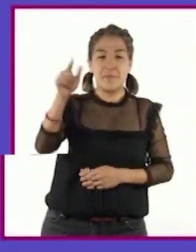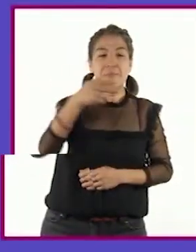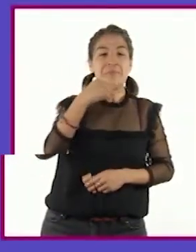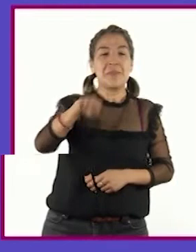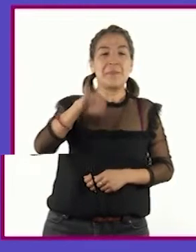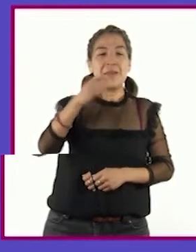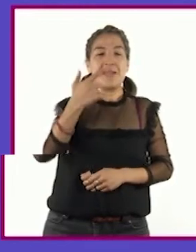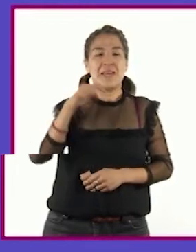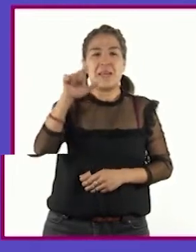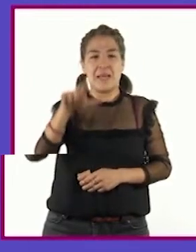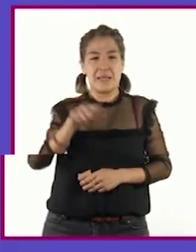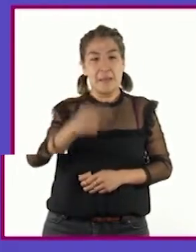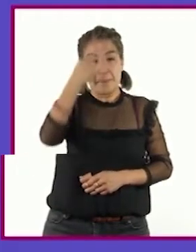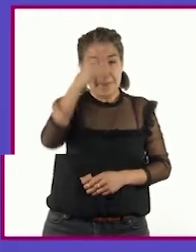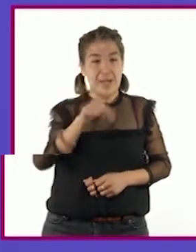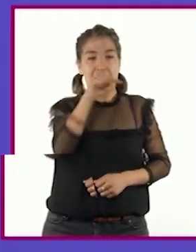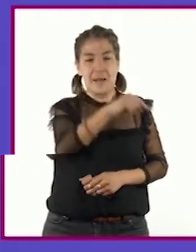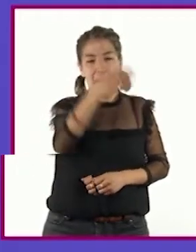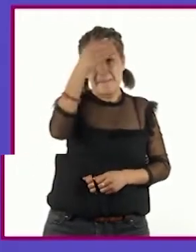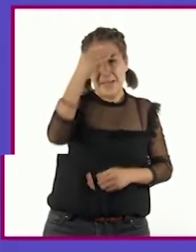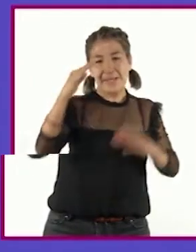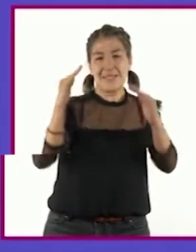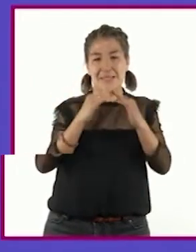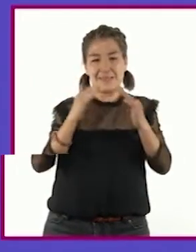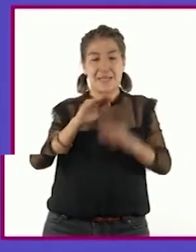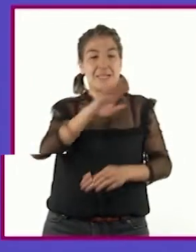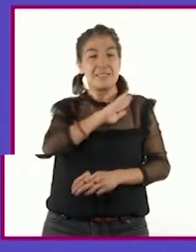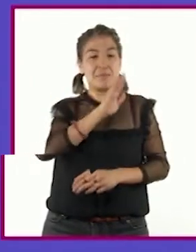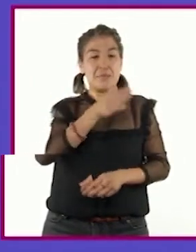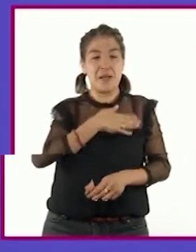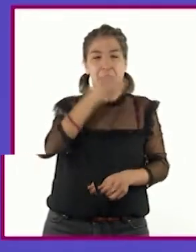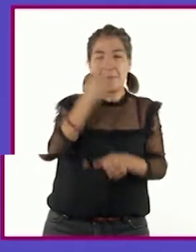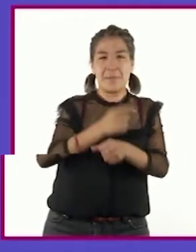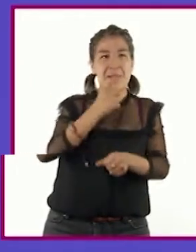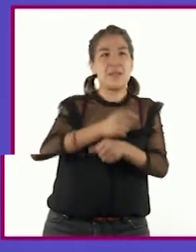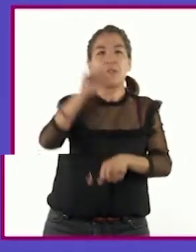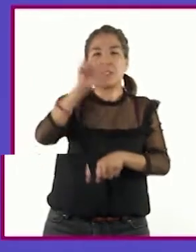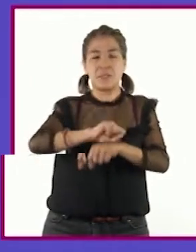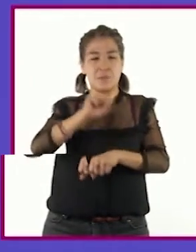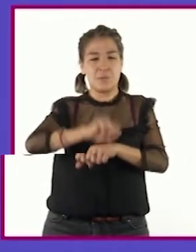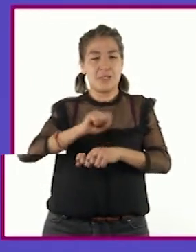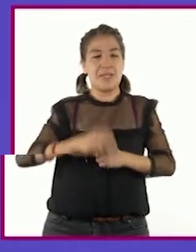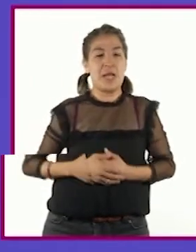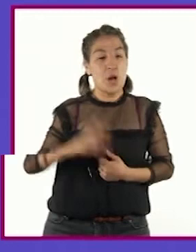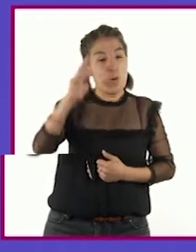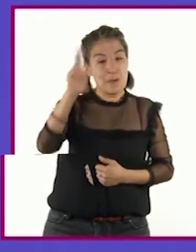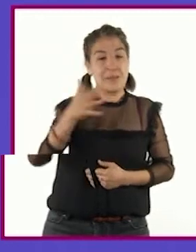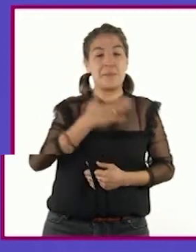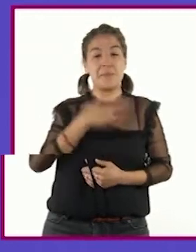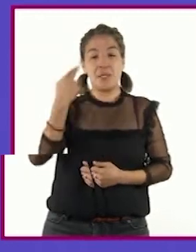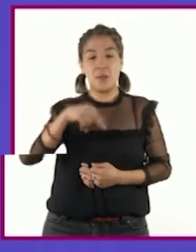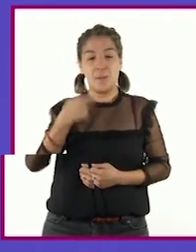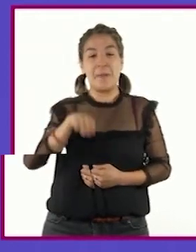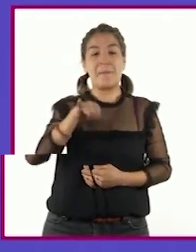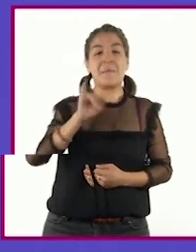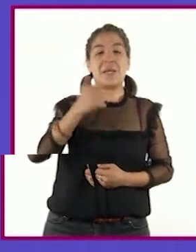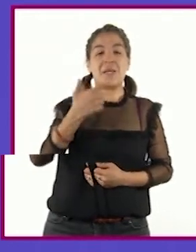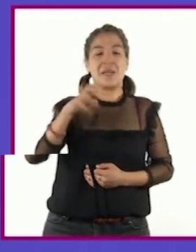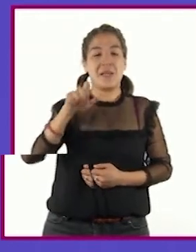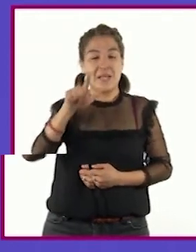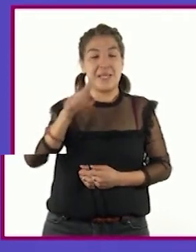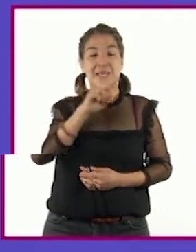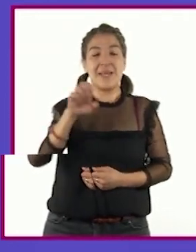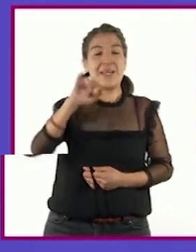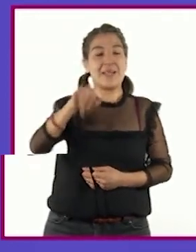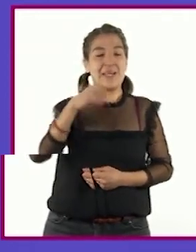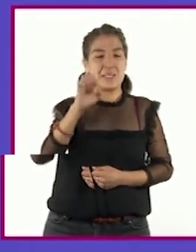Jesús, para Aprende en Casa Español primer grado de secundaria. Hola, me llamo Miguel de Jesús, estudiante de